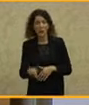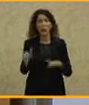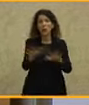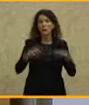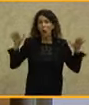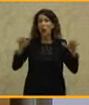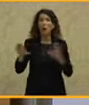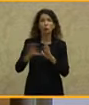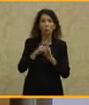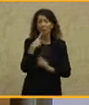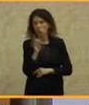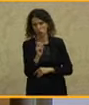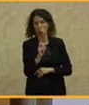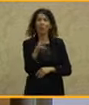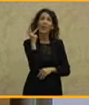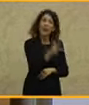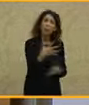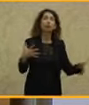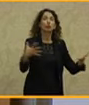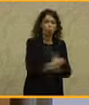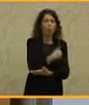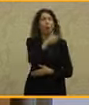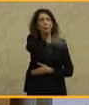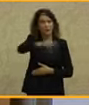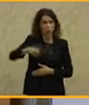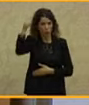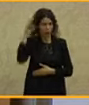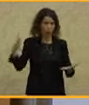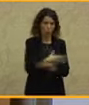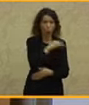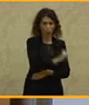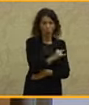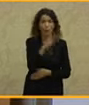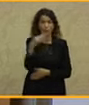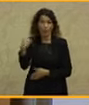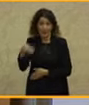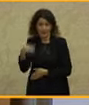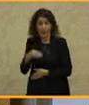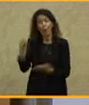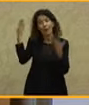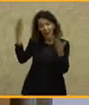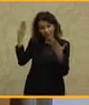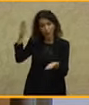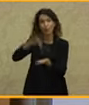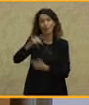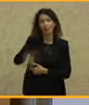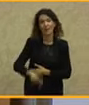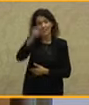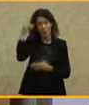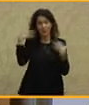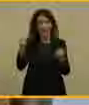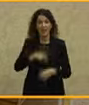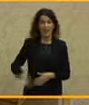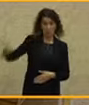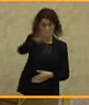sala constitucional, sino que es un derecho que tenemos todos los ciudadanos. Y por eso, presidente, mi felicitación a Salud Mental